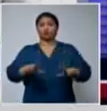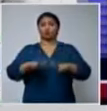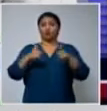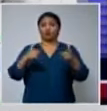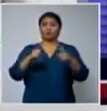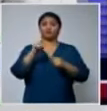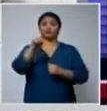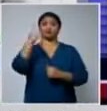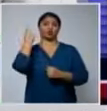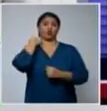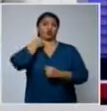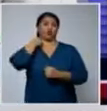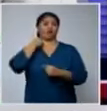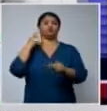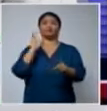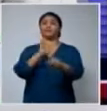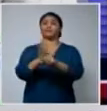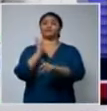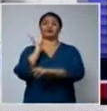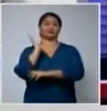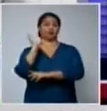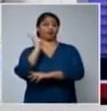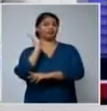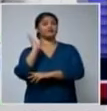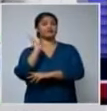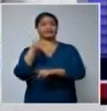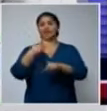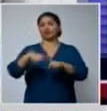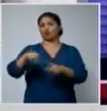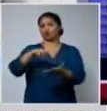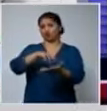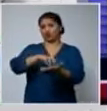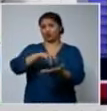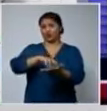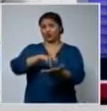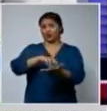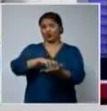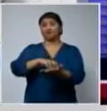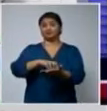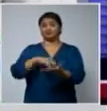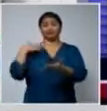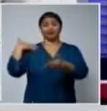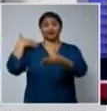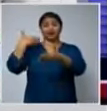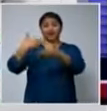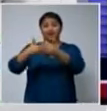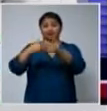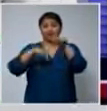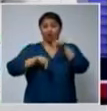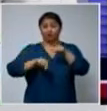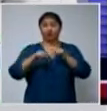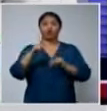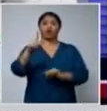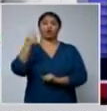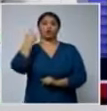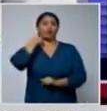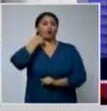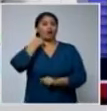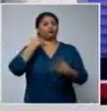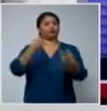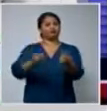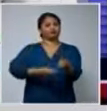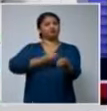aire desde el Centro de Prensa Internacional. 12 meses han transcurrido de intensa labor comunicativa,